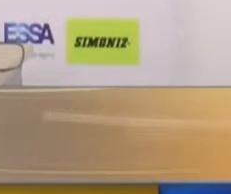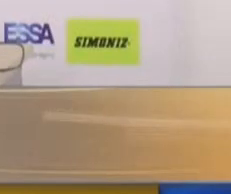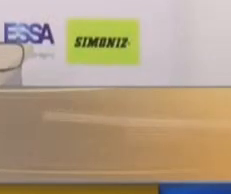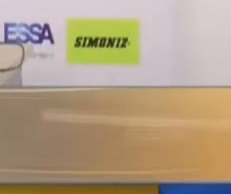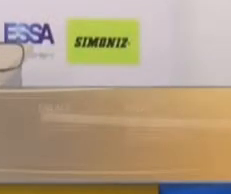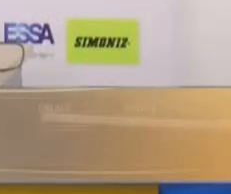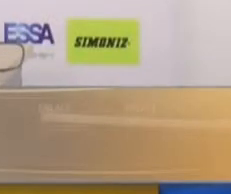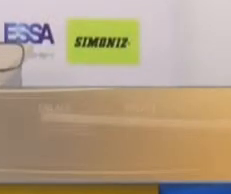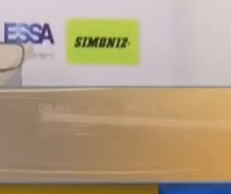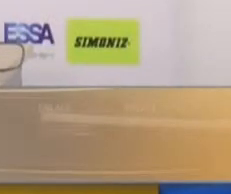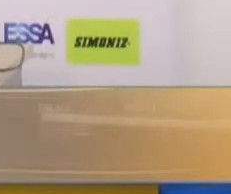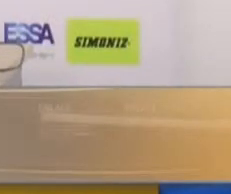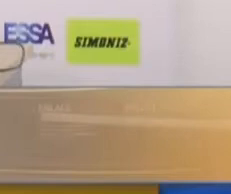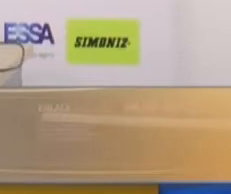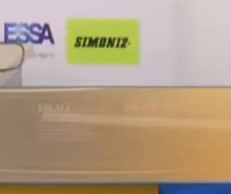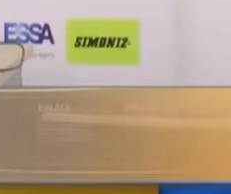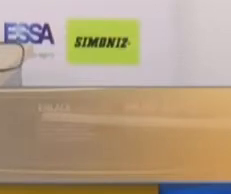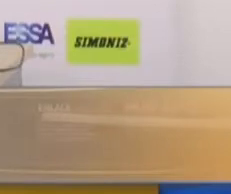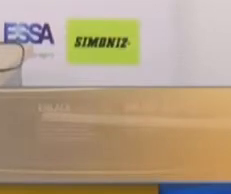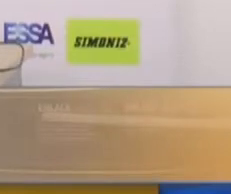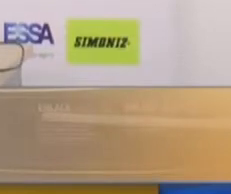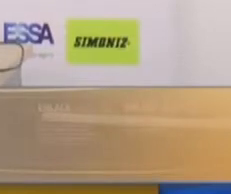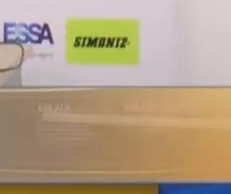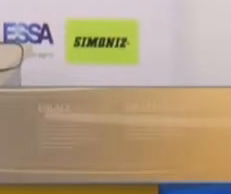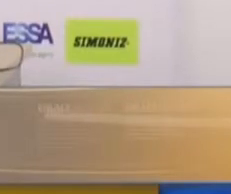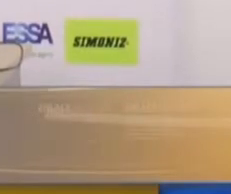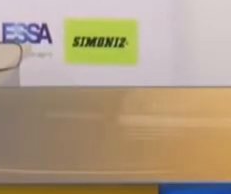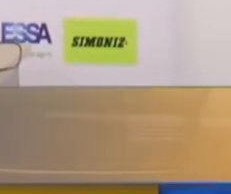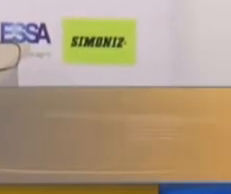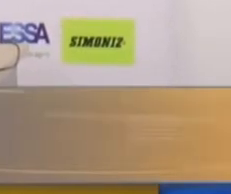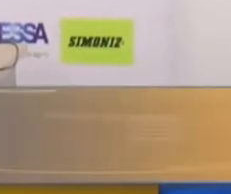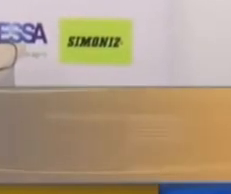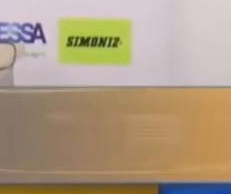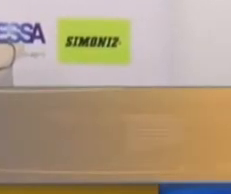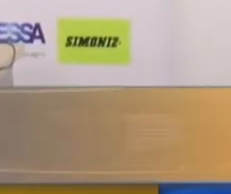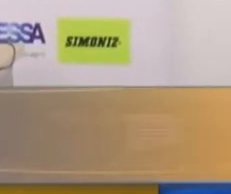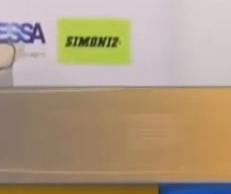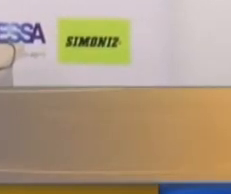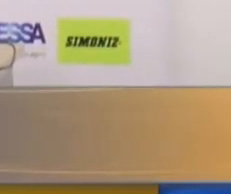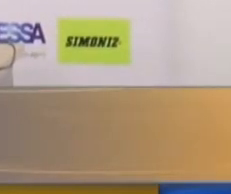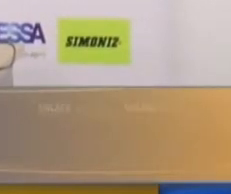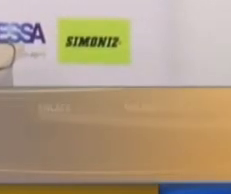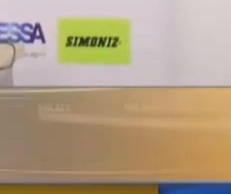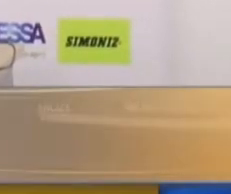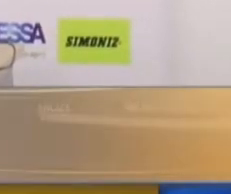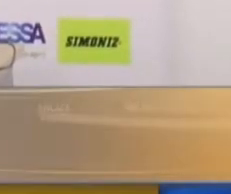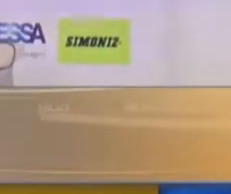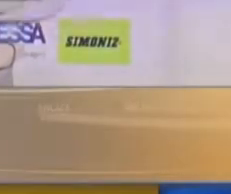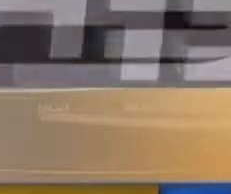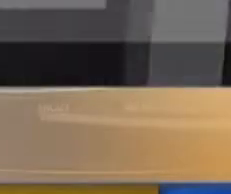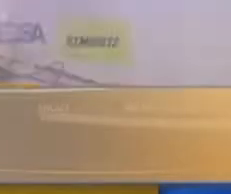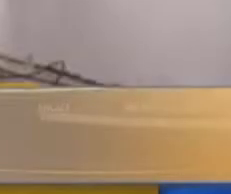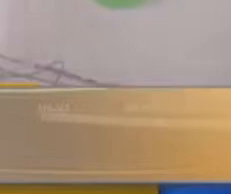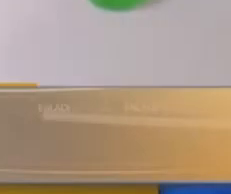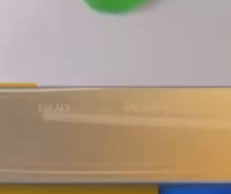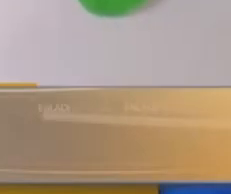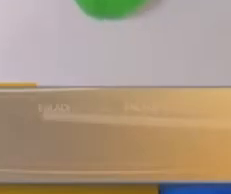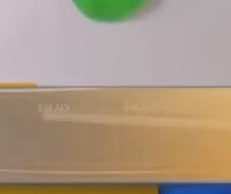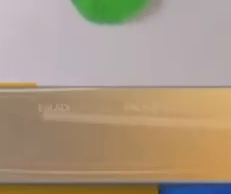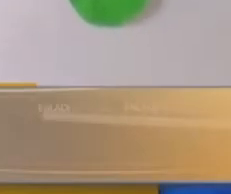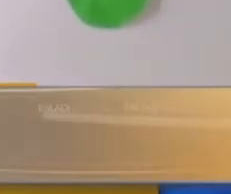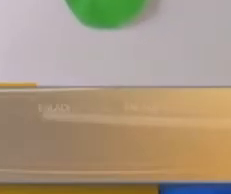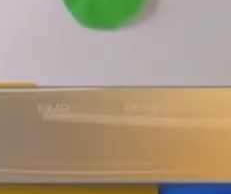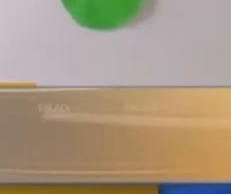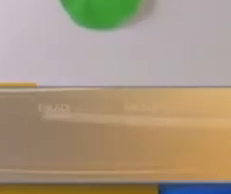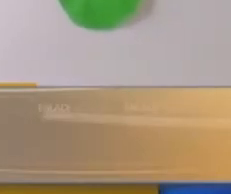del Club Alianza Petrolera. Se trata del argentino Juan Cruz Real, quien tiene el reto de sacar al once aurinegro del fondo de la tabla. Y al